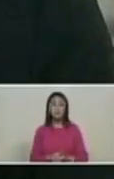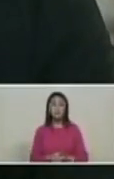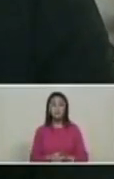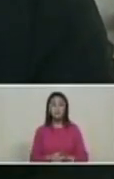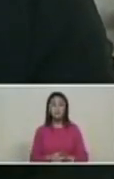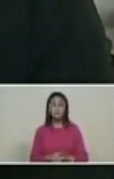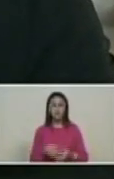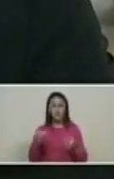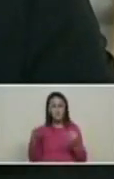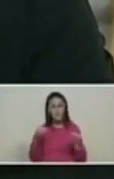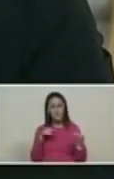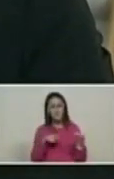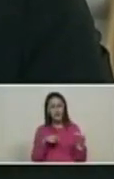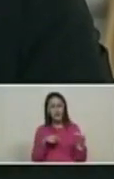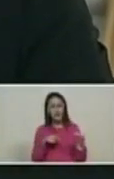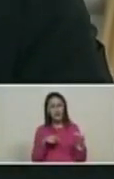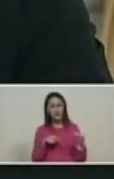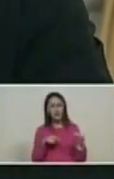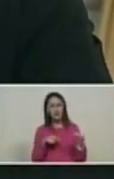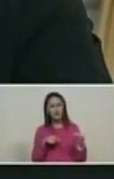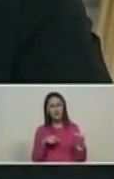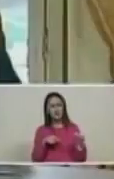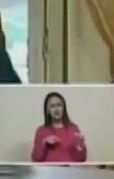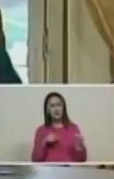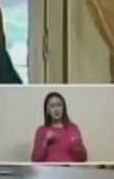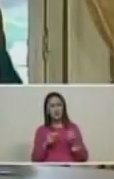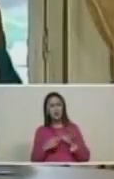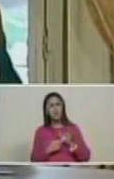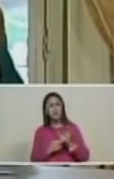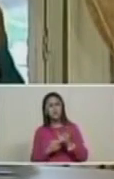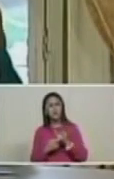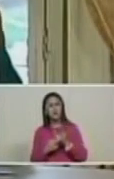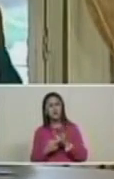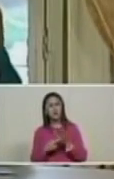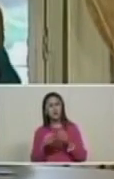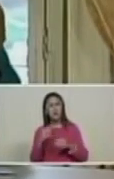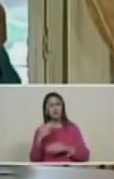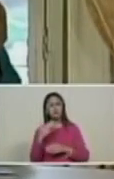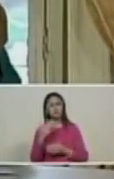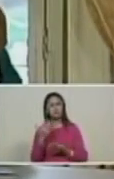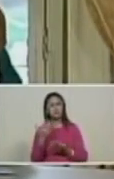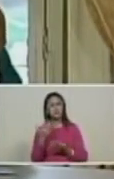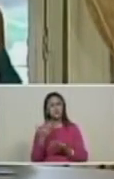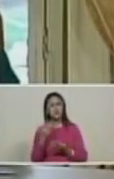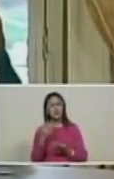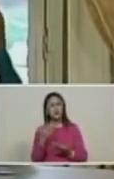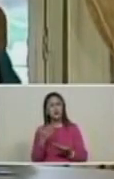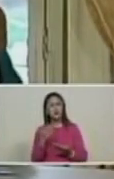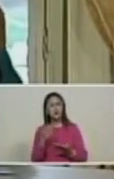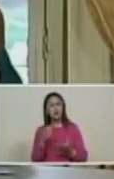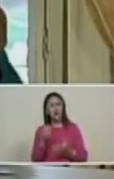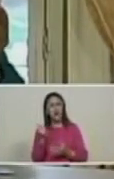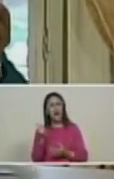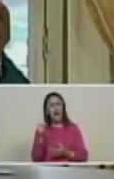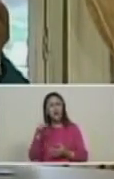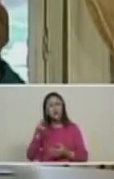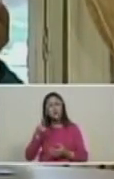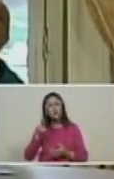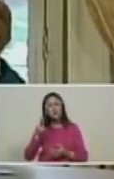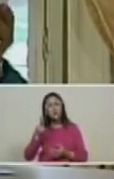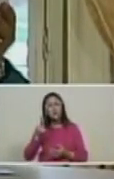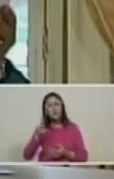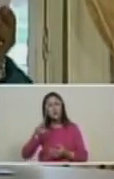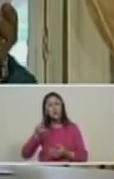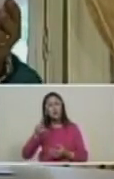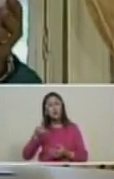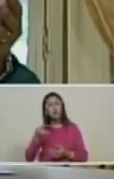un papel de ACNUR, de unos representantes de ACNUR que estaban en la frontera. Yo dudo que sean de ACNUR, de verdad, pero se presentaban